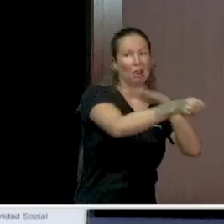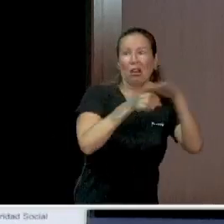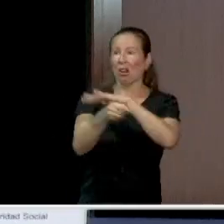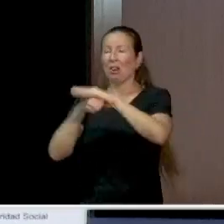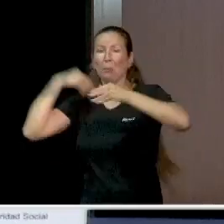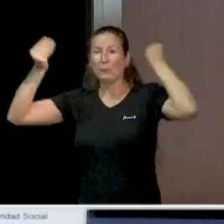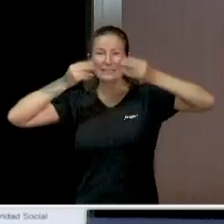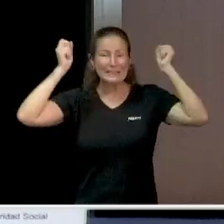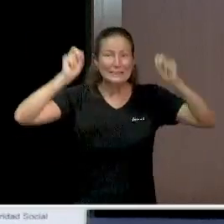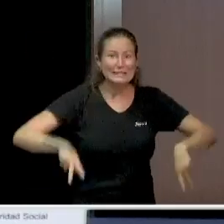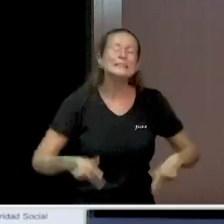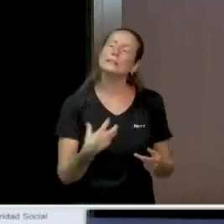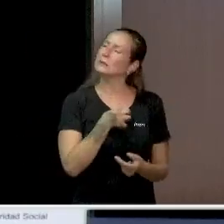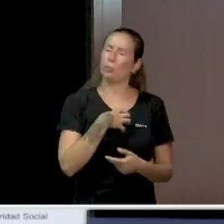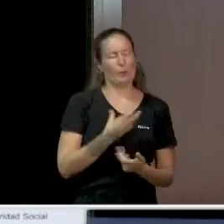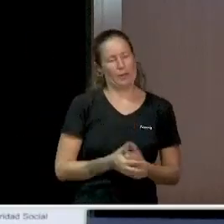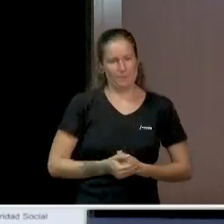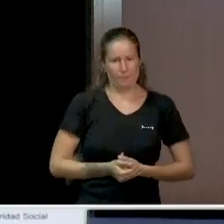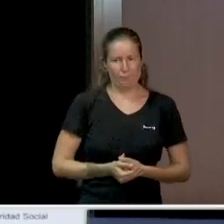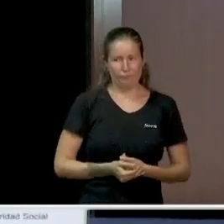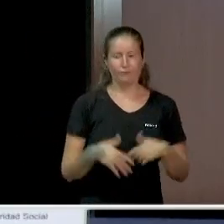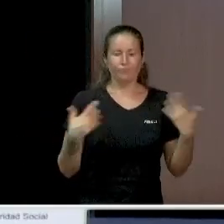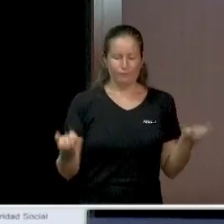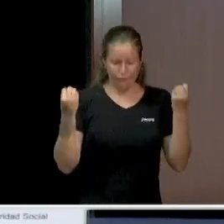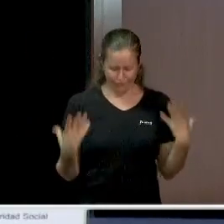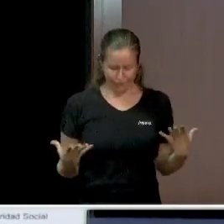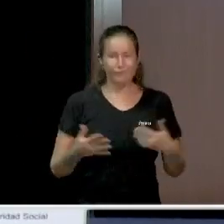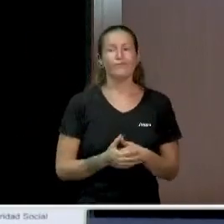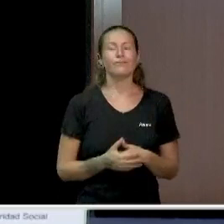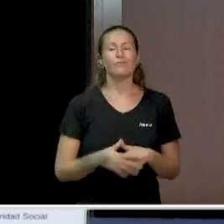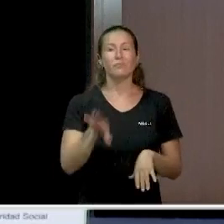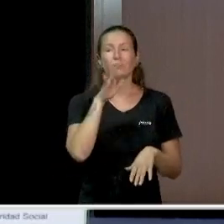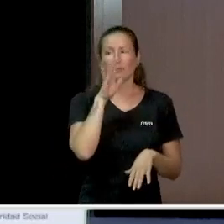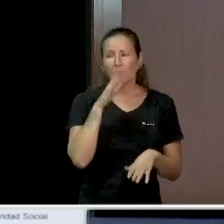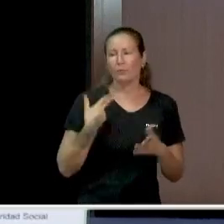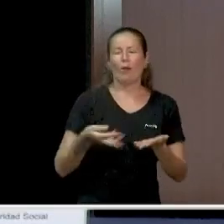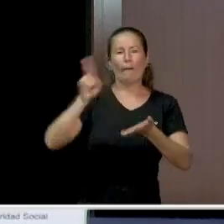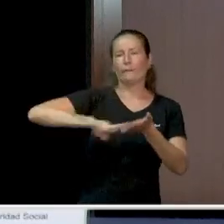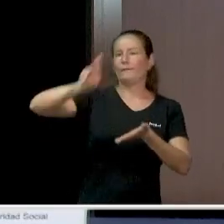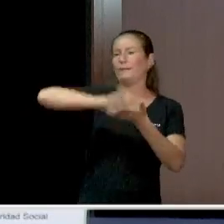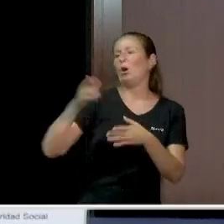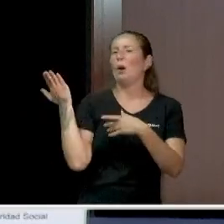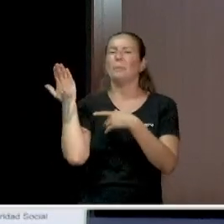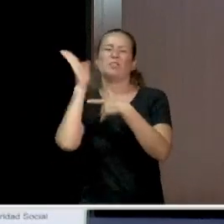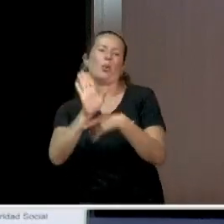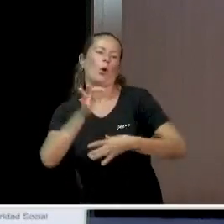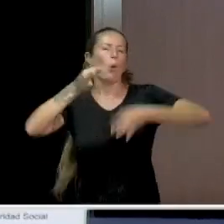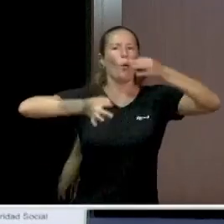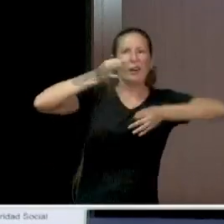recursos como estamos haciendo hasta ahora. Bien, no voy a aburrirles con una disertación